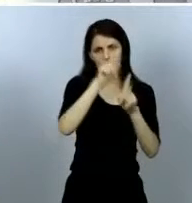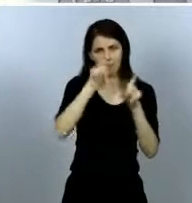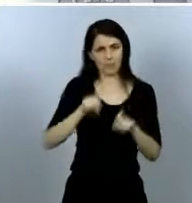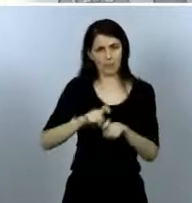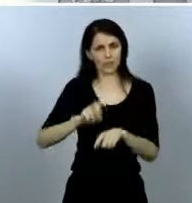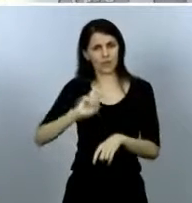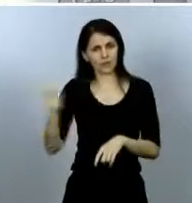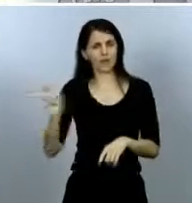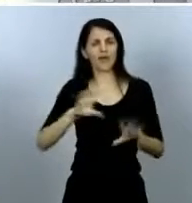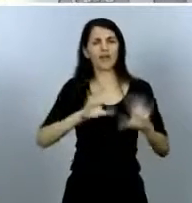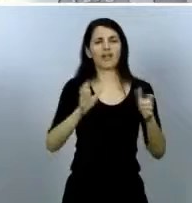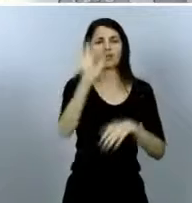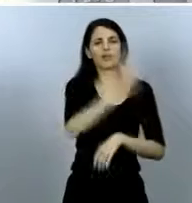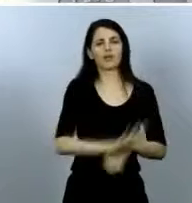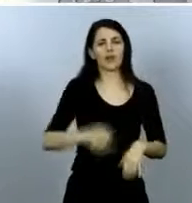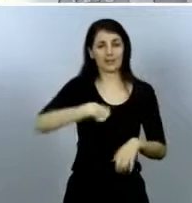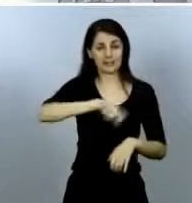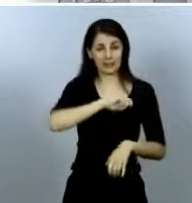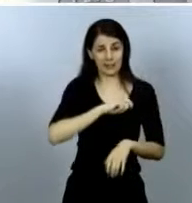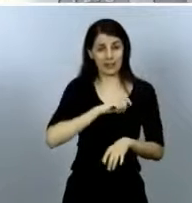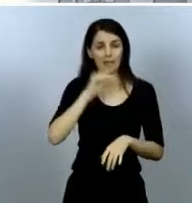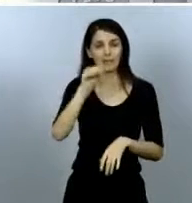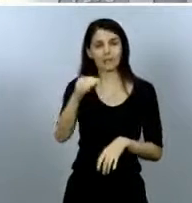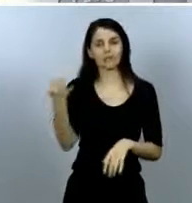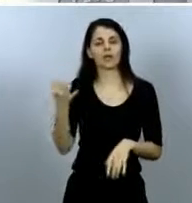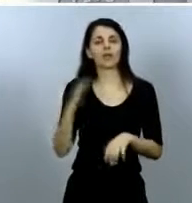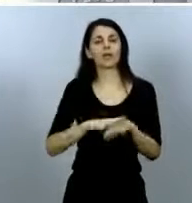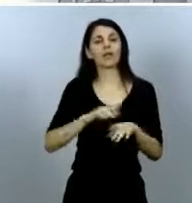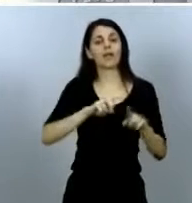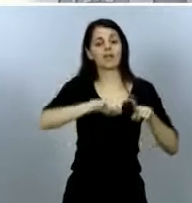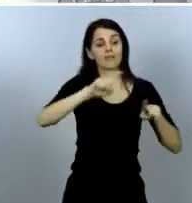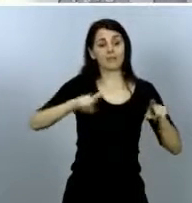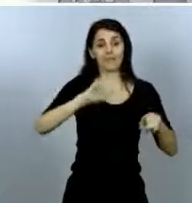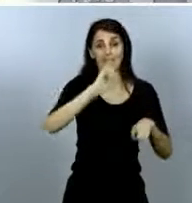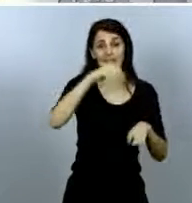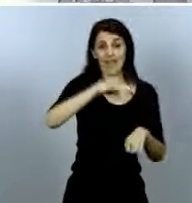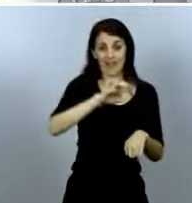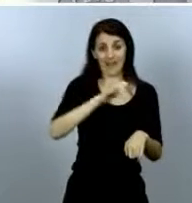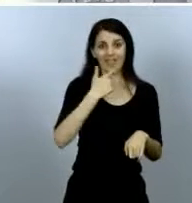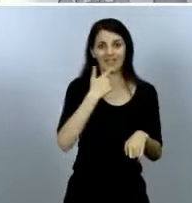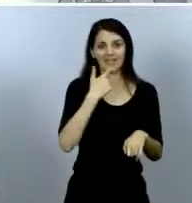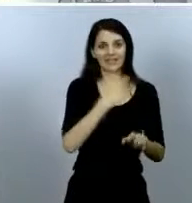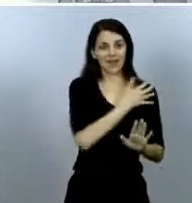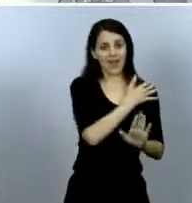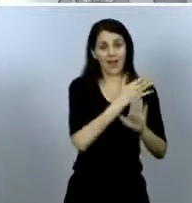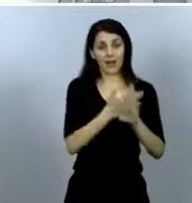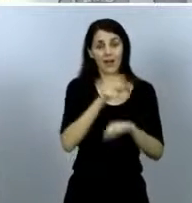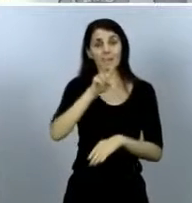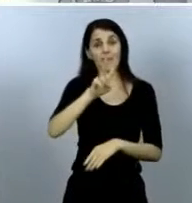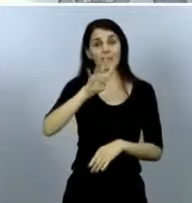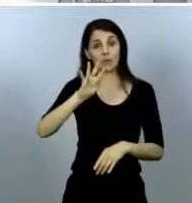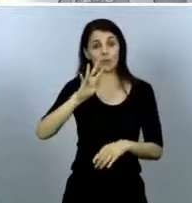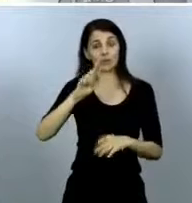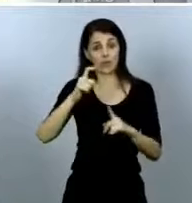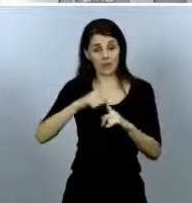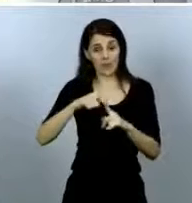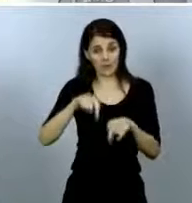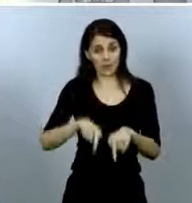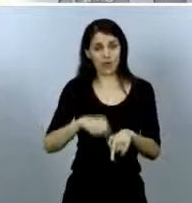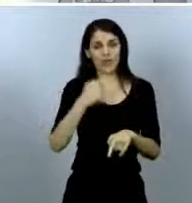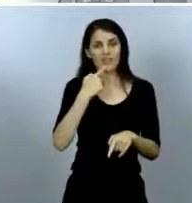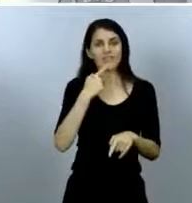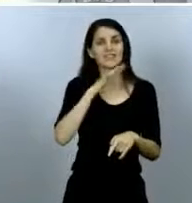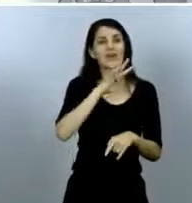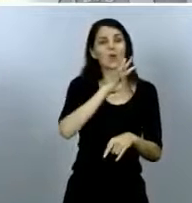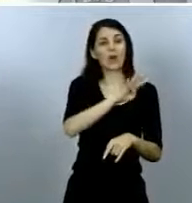españa los datos del ine dan una cifra de fallecidos en españa hasta el 24 de mayo de casi 44 mil muertes más